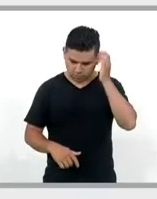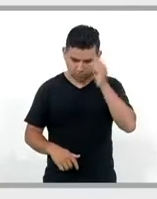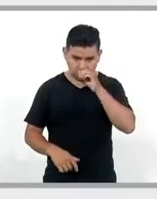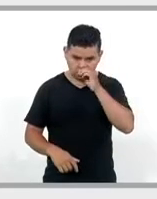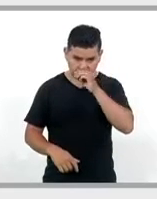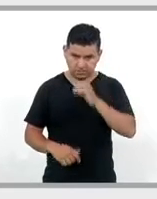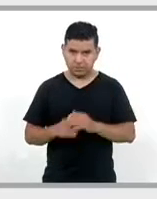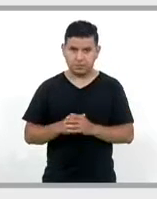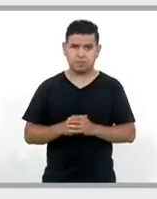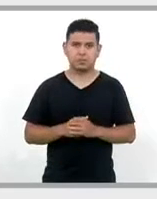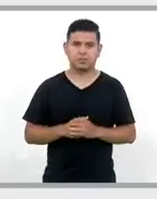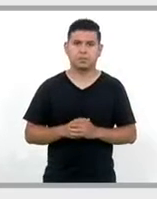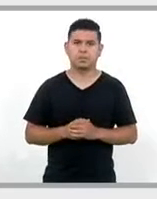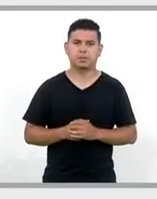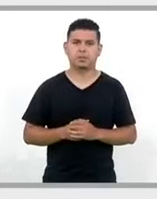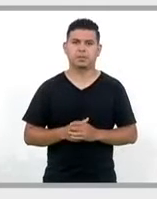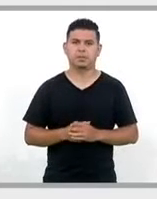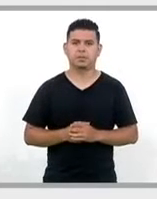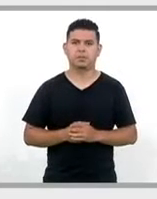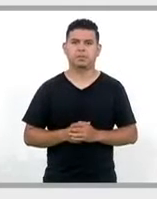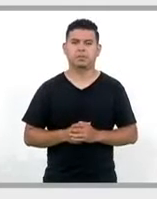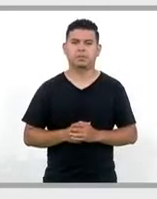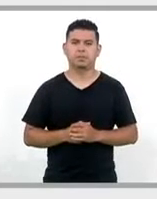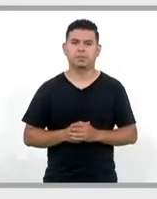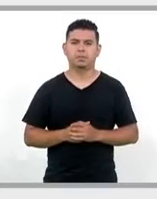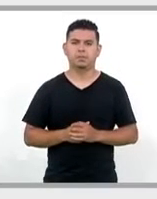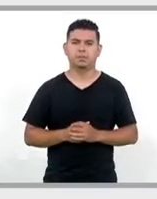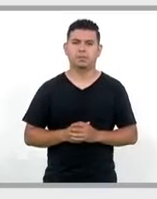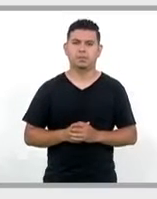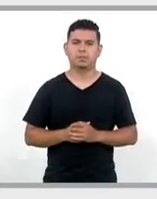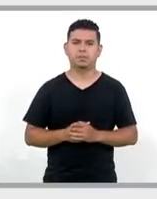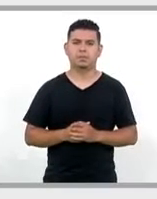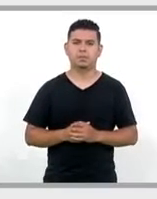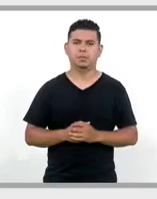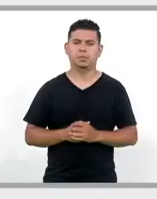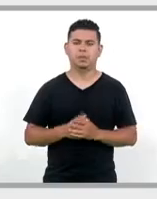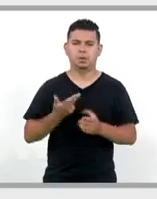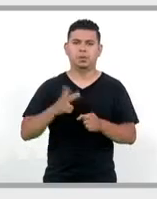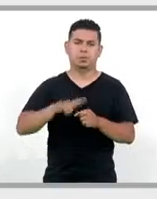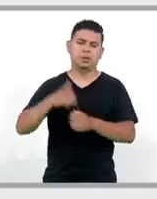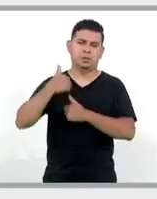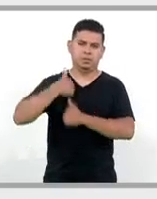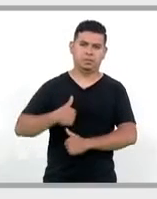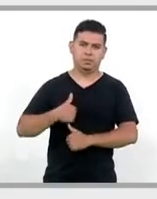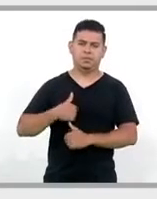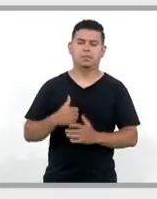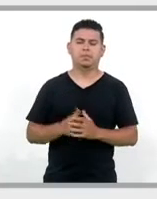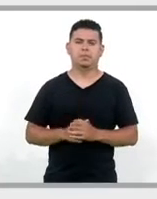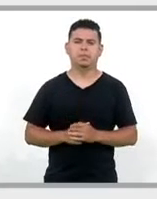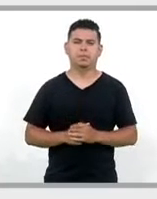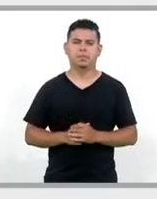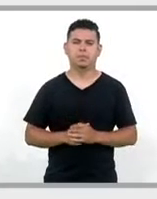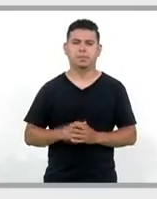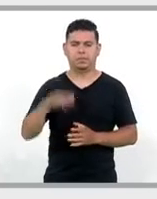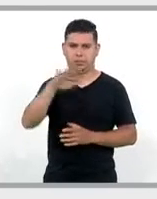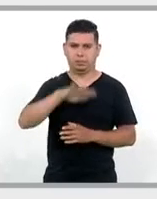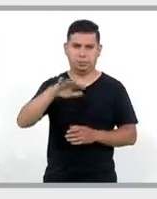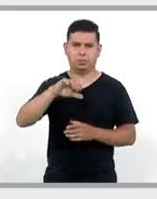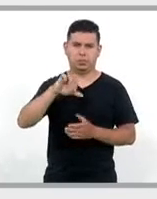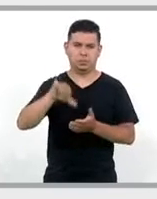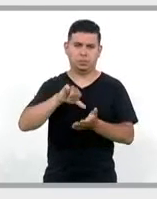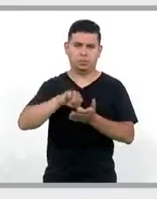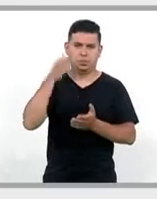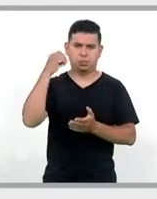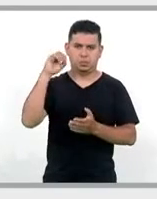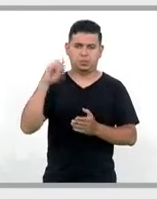en la parte d en el panorama jurisdiccional tenemos que en valles centrales